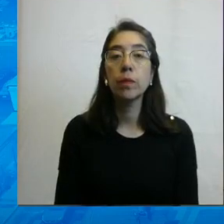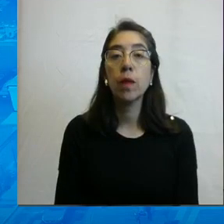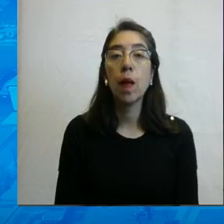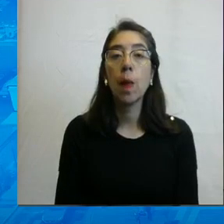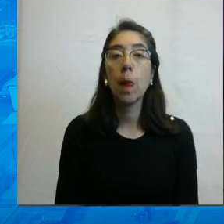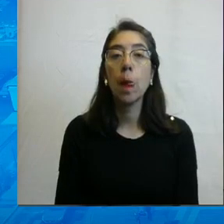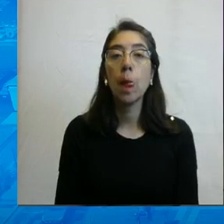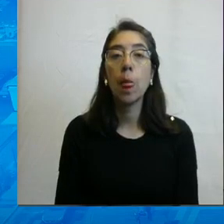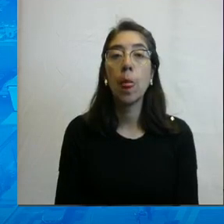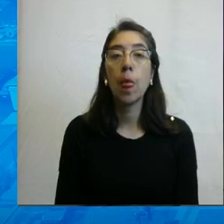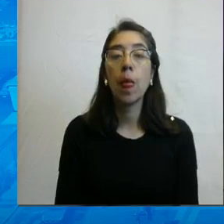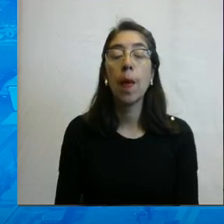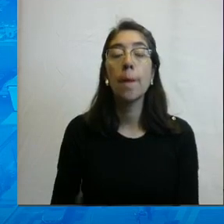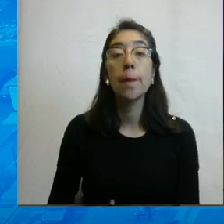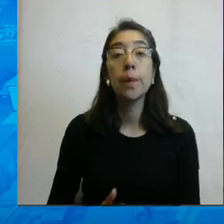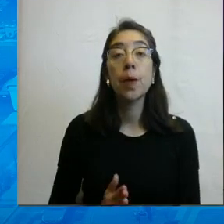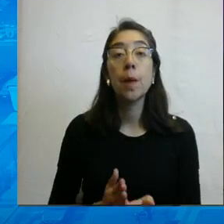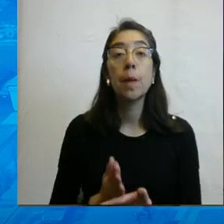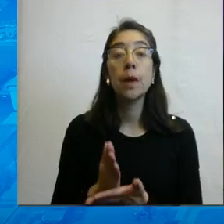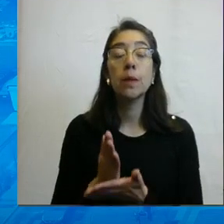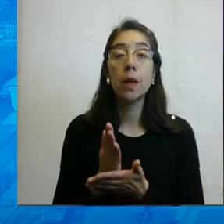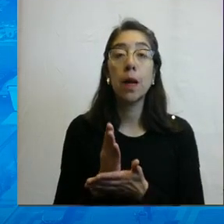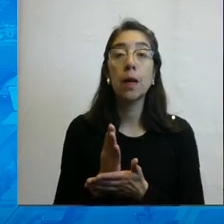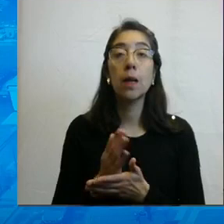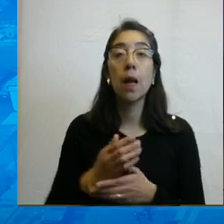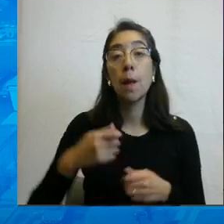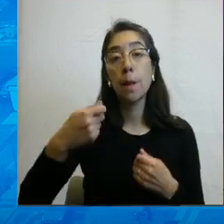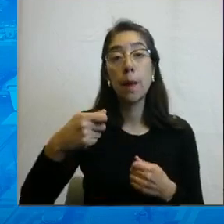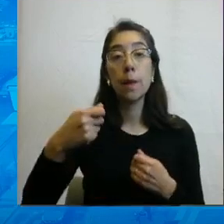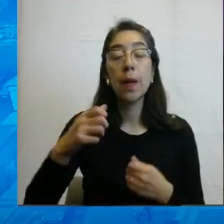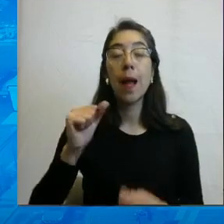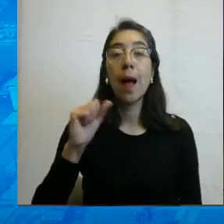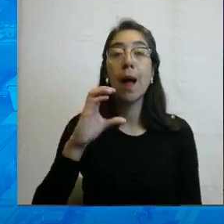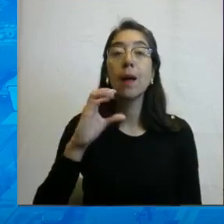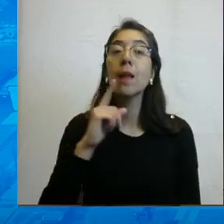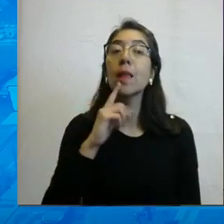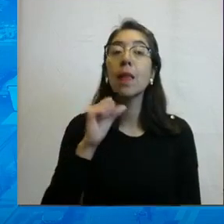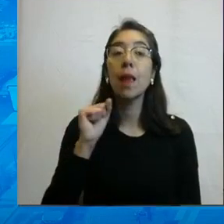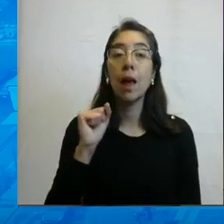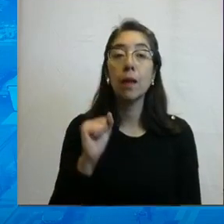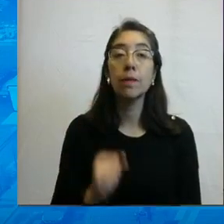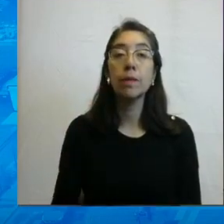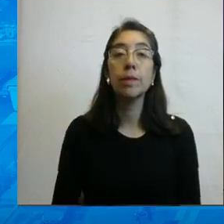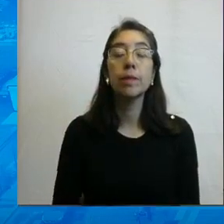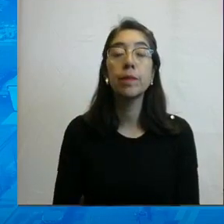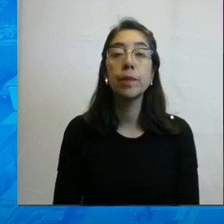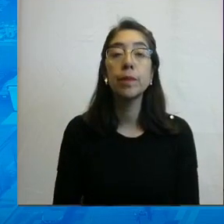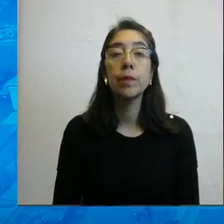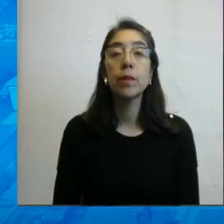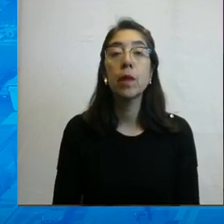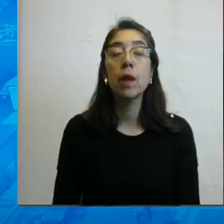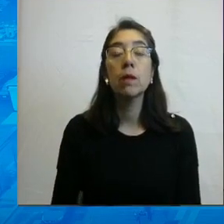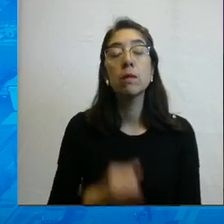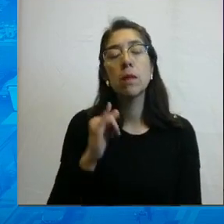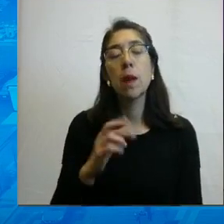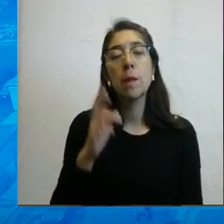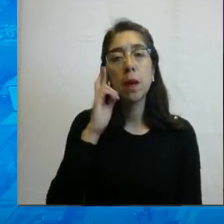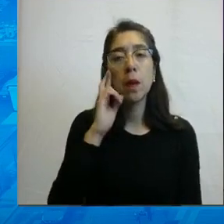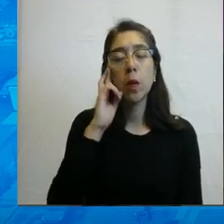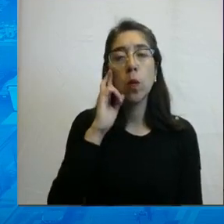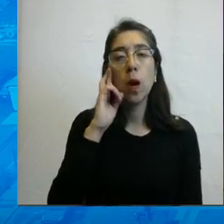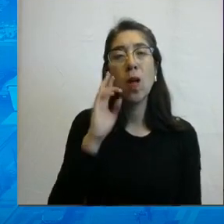Vamos a la aprobación del acta de sesión ordinaria de fecha 1 de agosto del 2023. Como siempre les recuerdo, los acuerdos